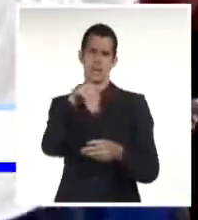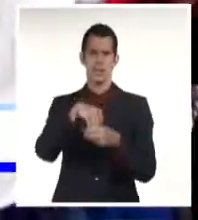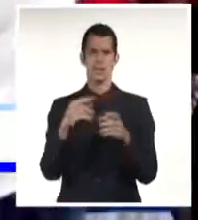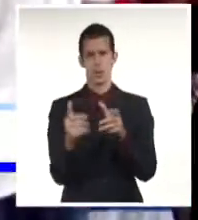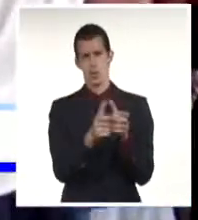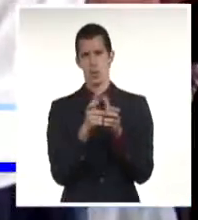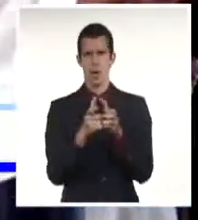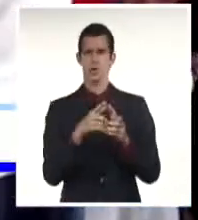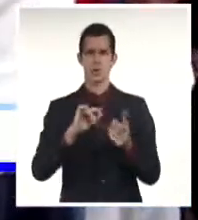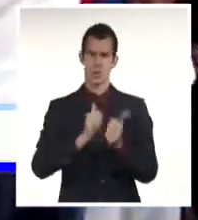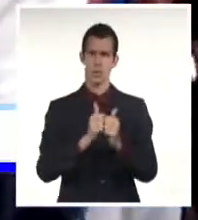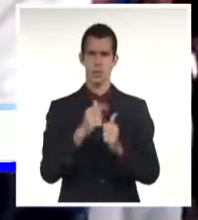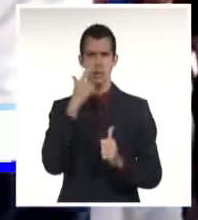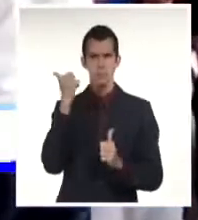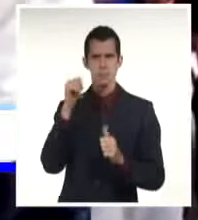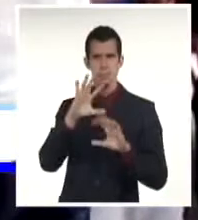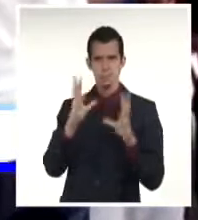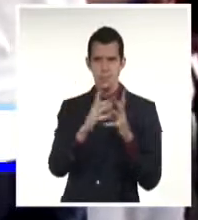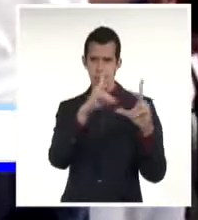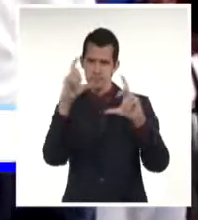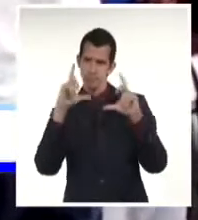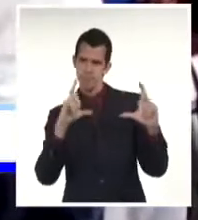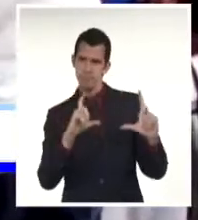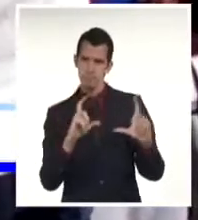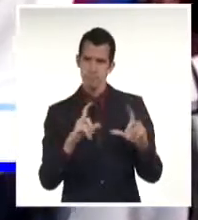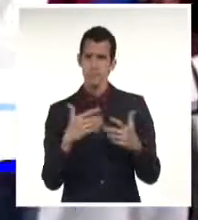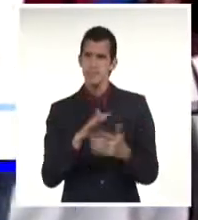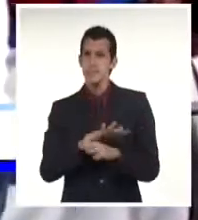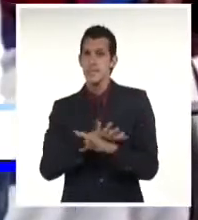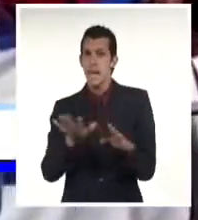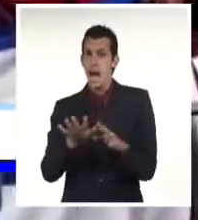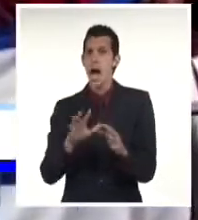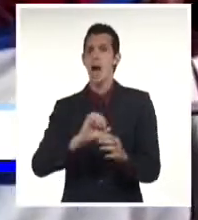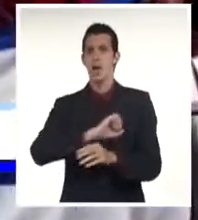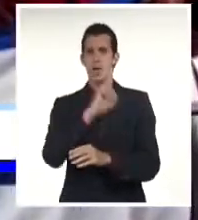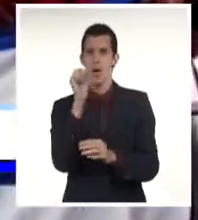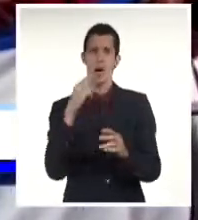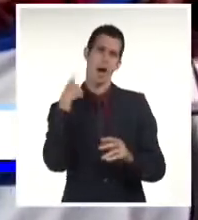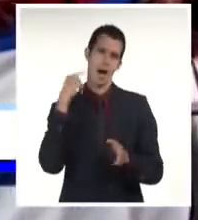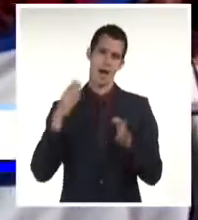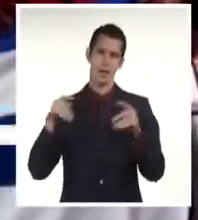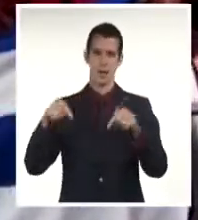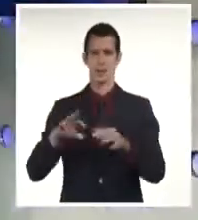las imágenes del arribo a Cuba del elenco que clasificó al Campeonato Mundial de este año.